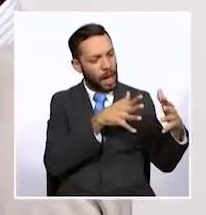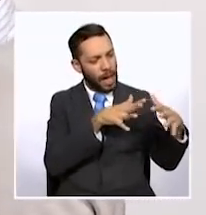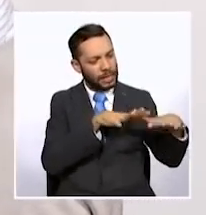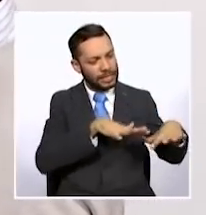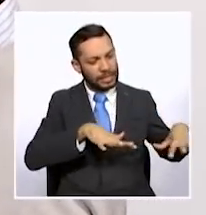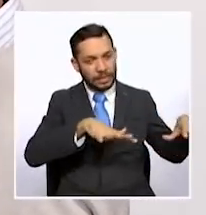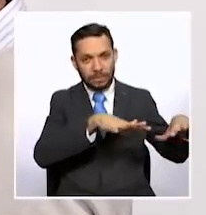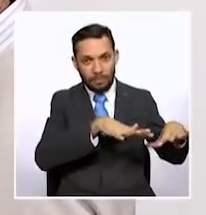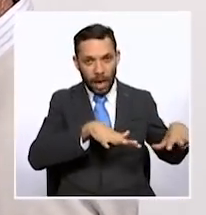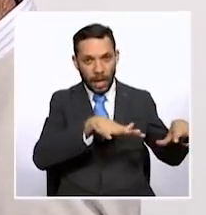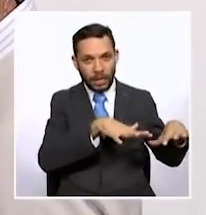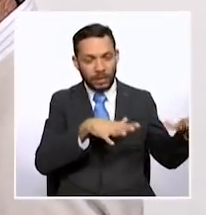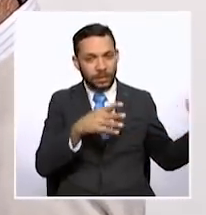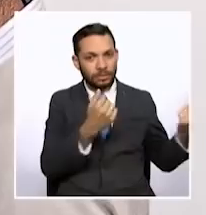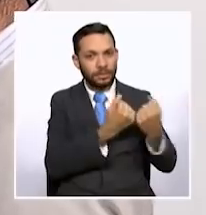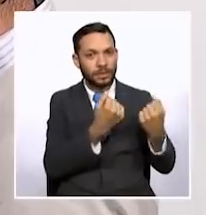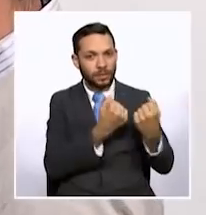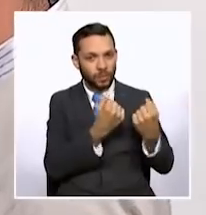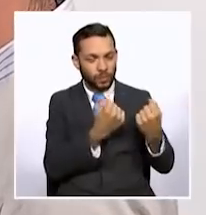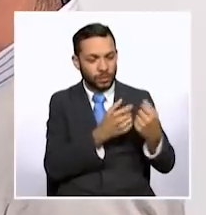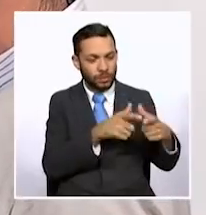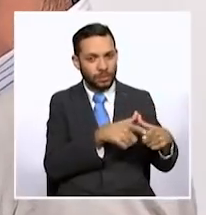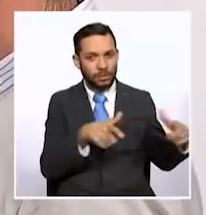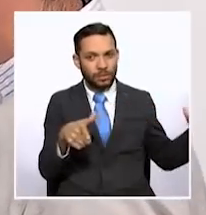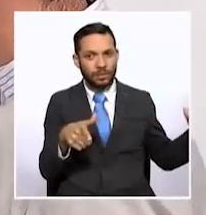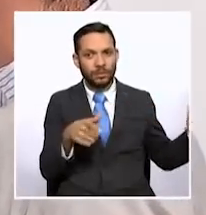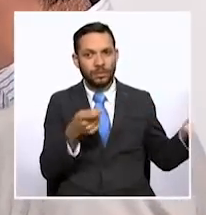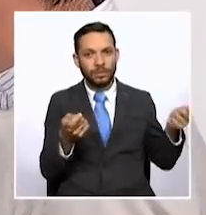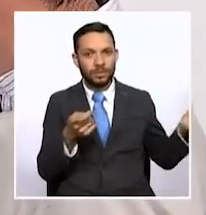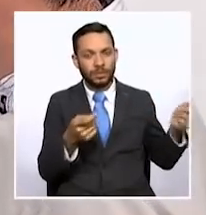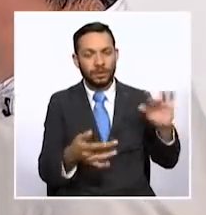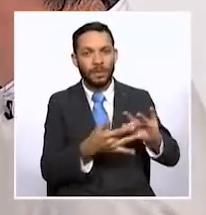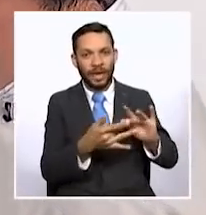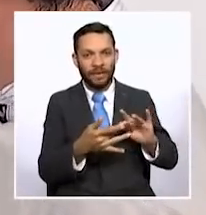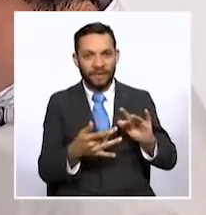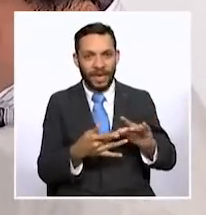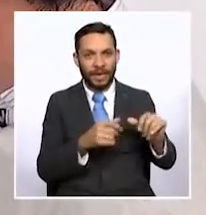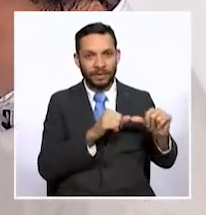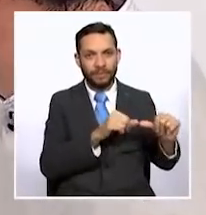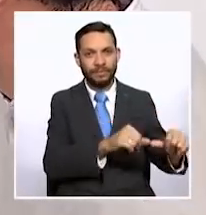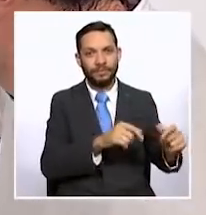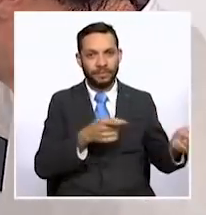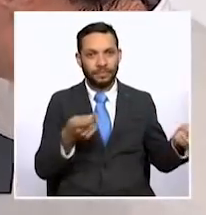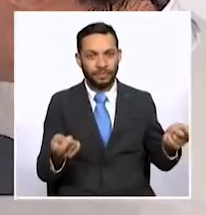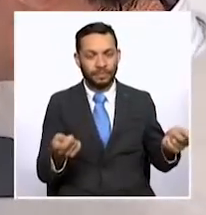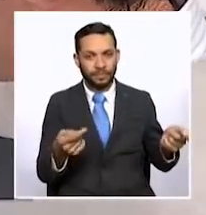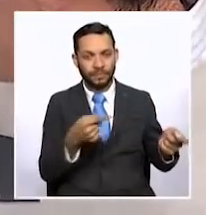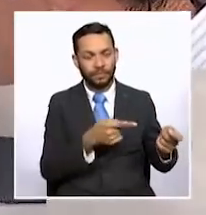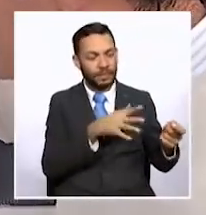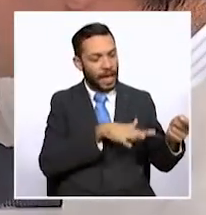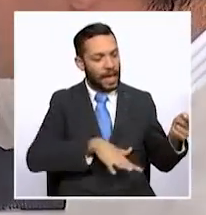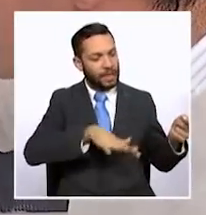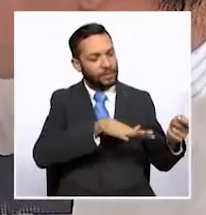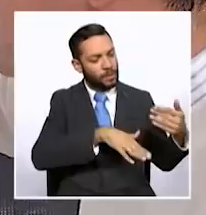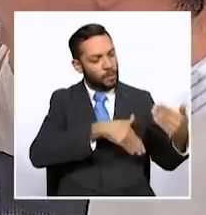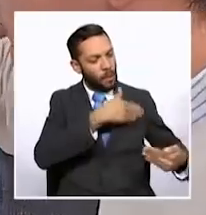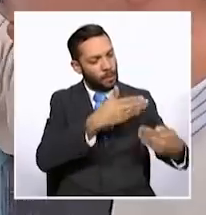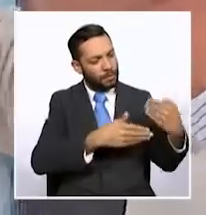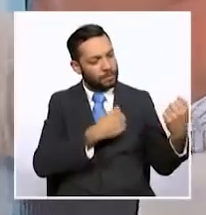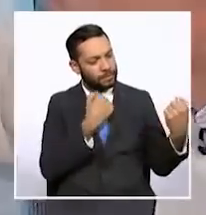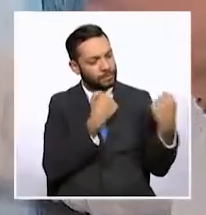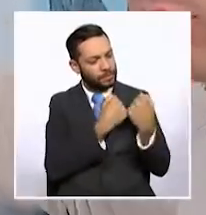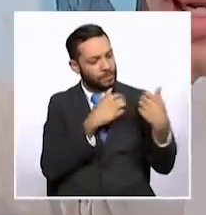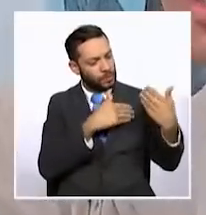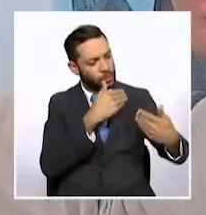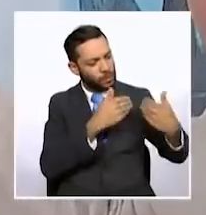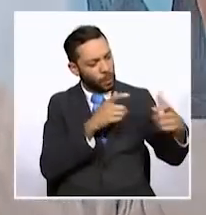este que tenemos acá es el espacio de la articulación. Cuando tenemos pacientes con cuadros degenerativos, entonces este espacio se va a disminuir. Al disminuirse este espacio,